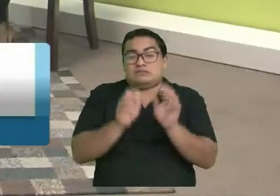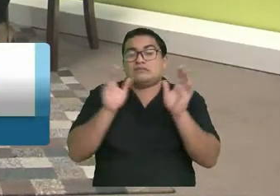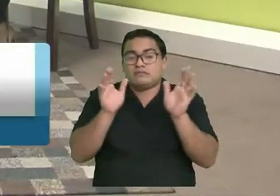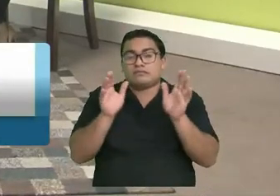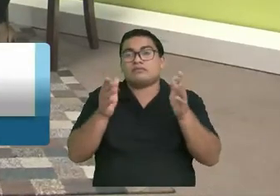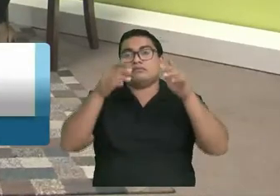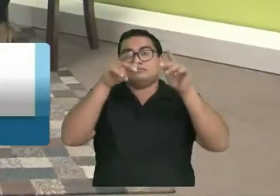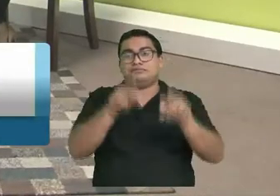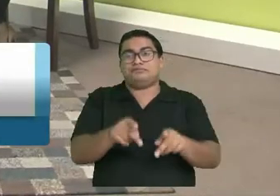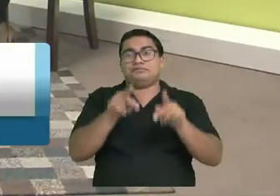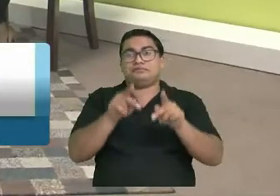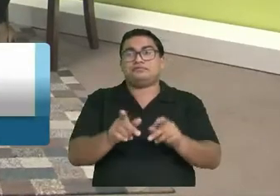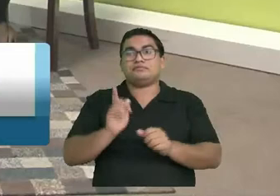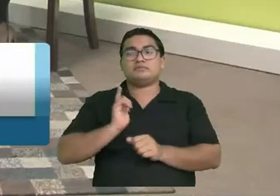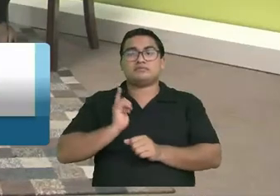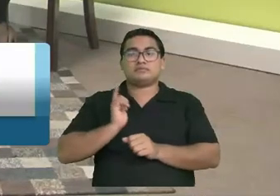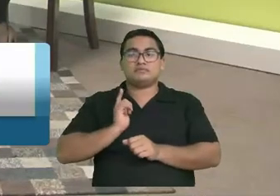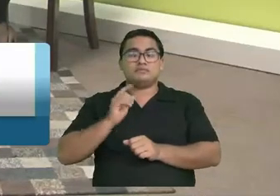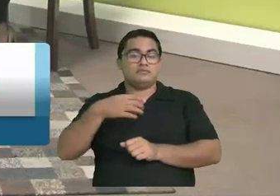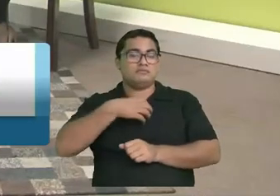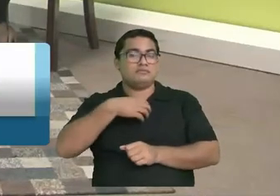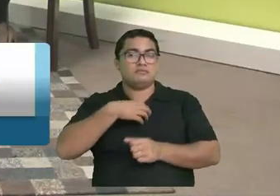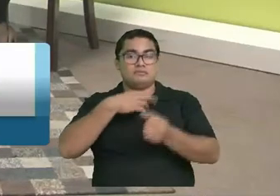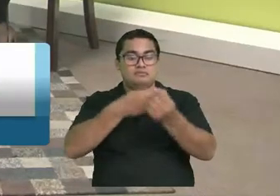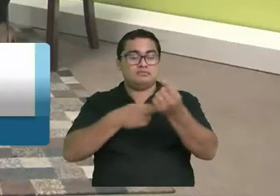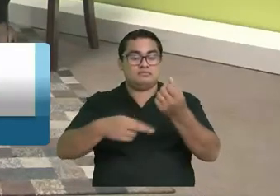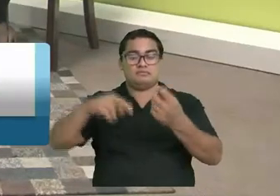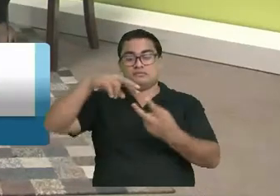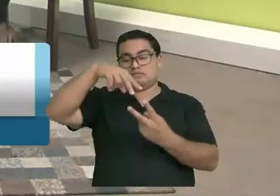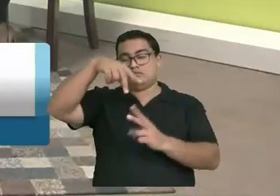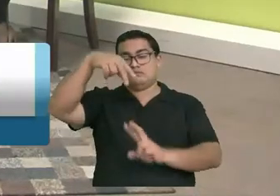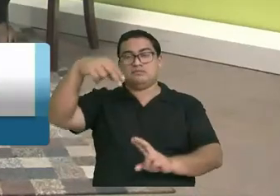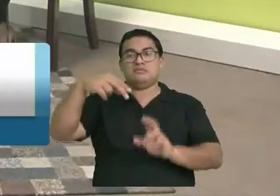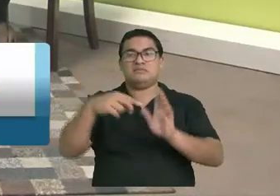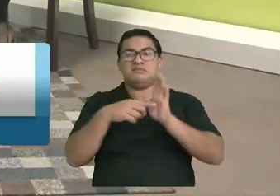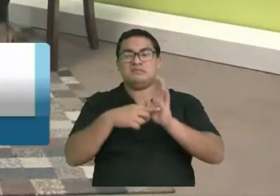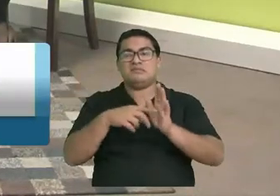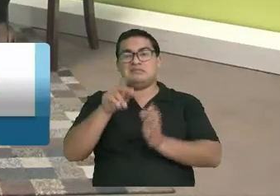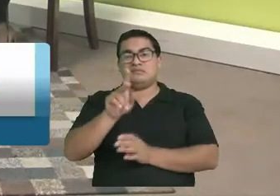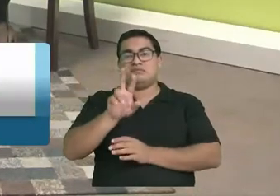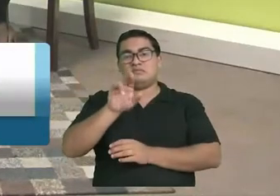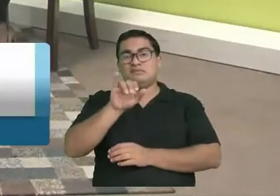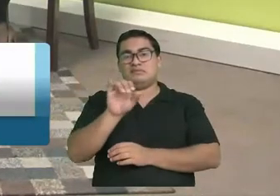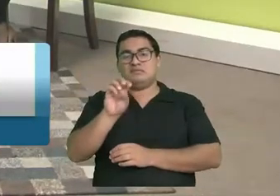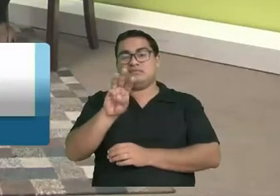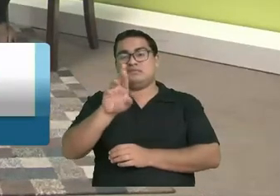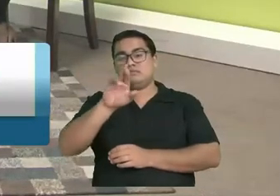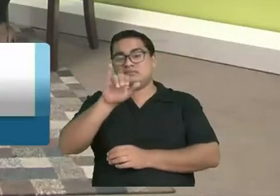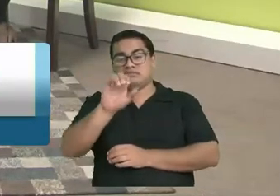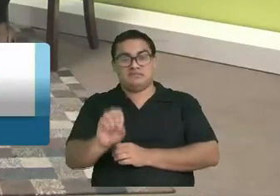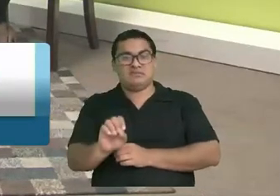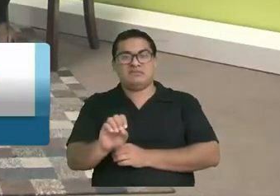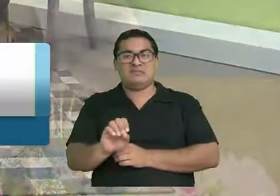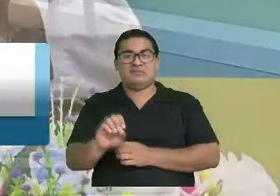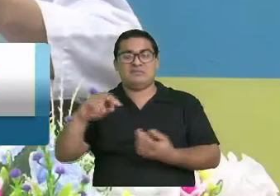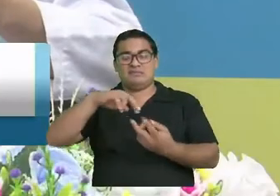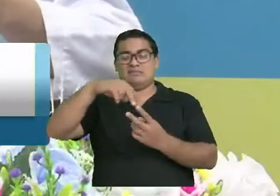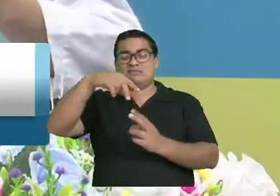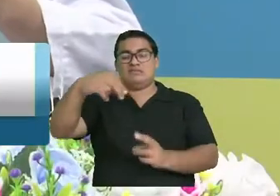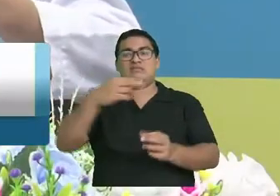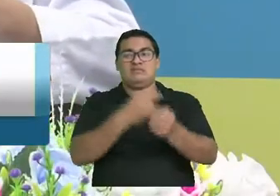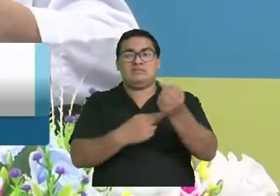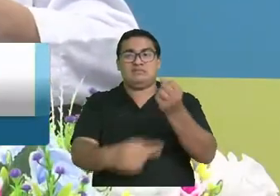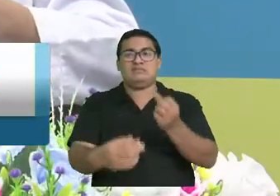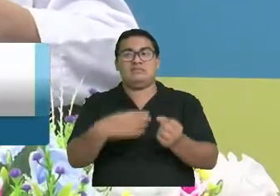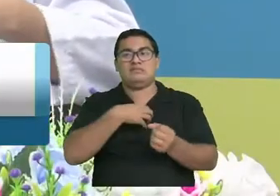Los pacientes tienen una predisposición genética en el caso de los que son primarios. Los que ya tienen predisposición genética y se exponen